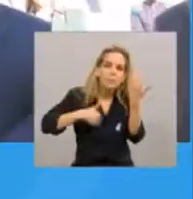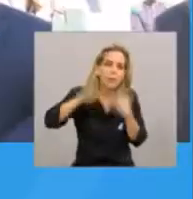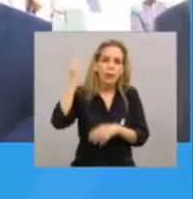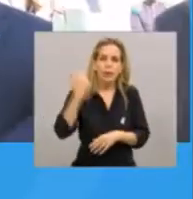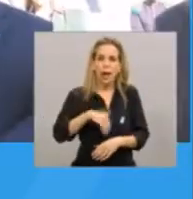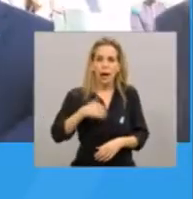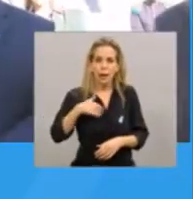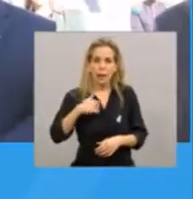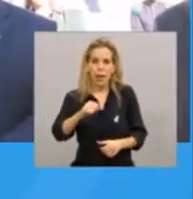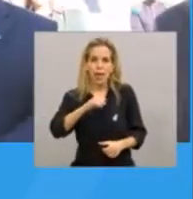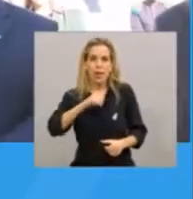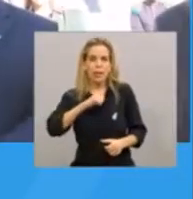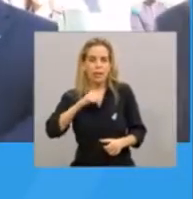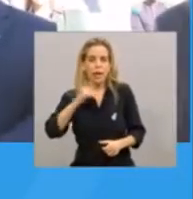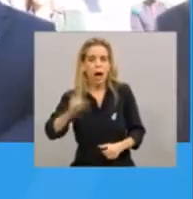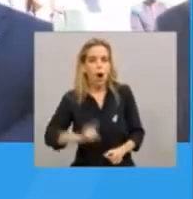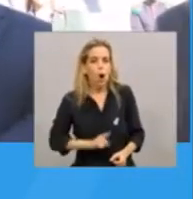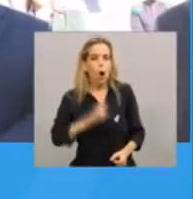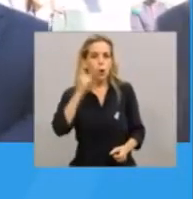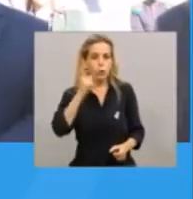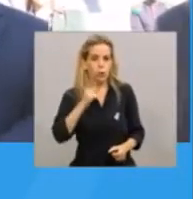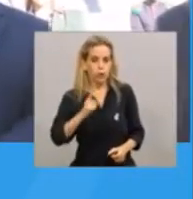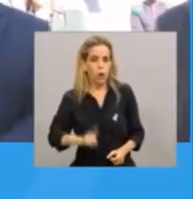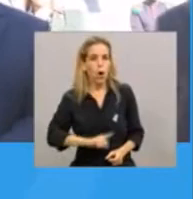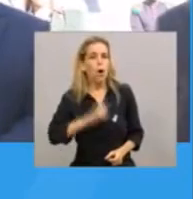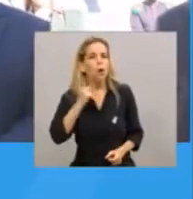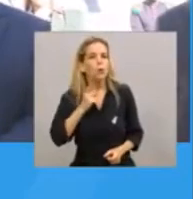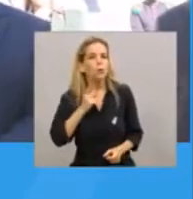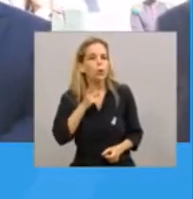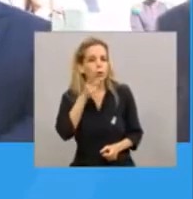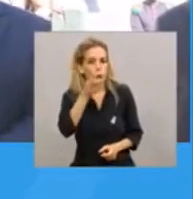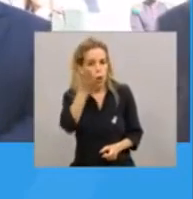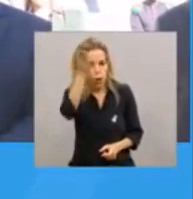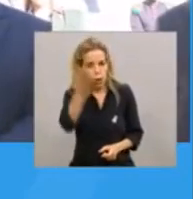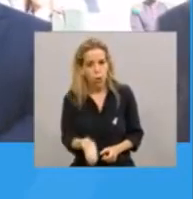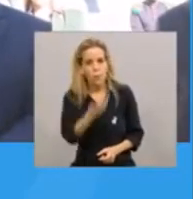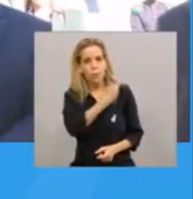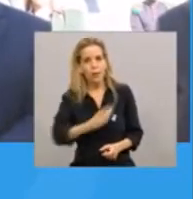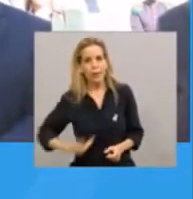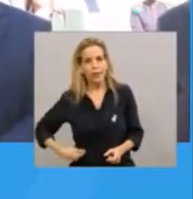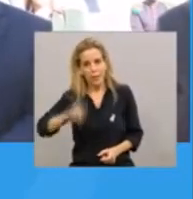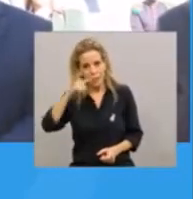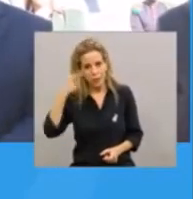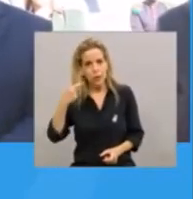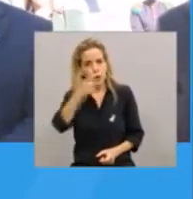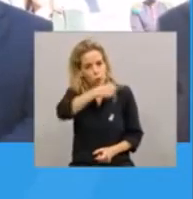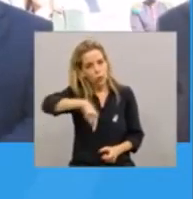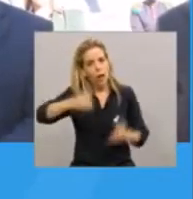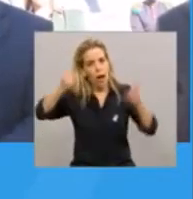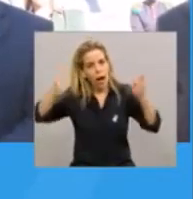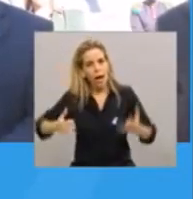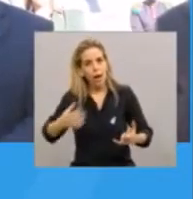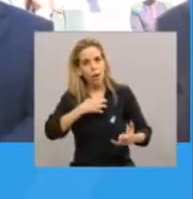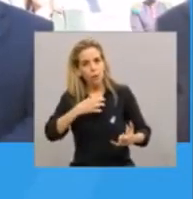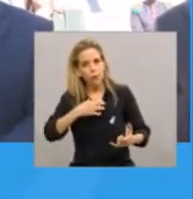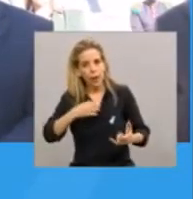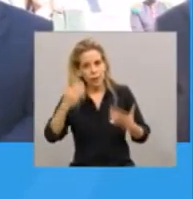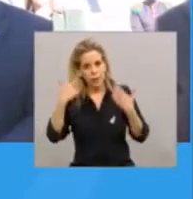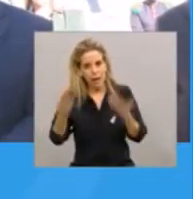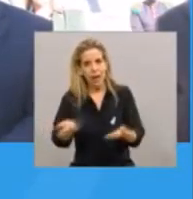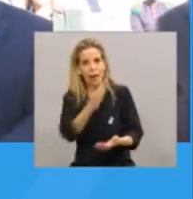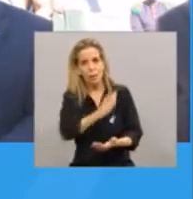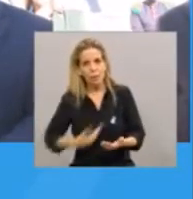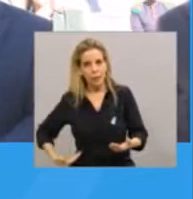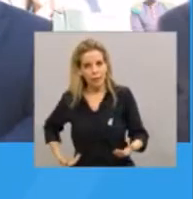nos sentimos orgullosos de nuestro presidente confiamos en nuestro presidente y